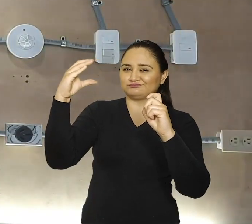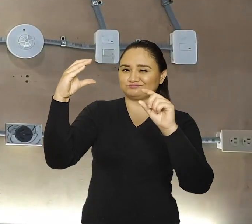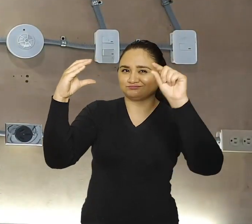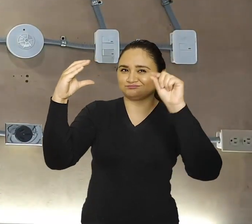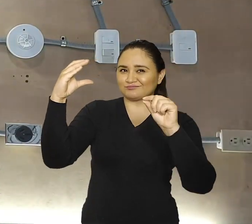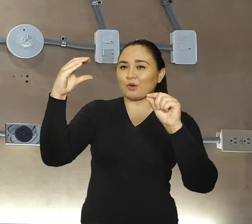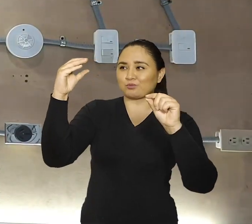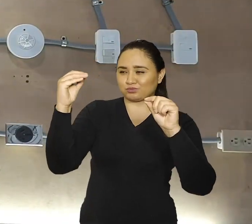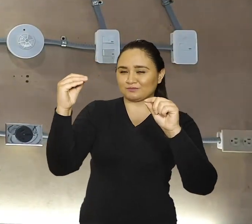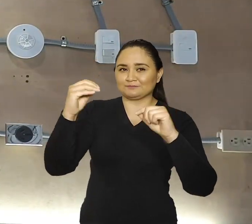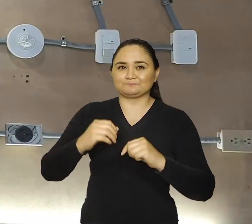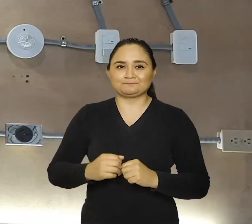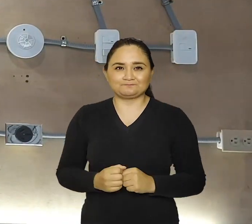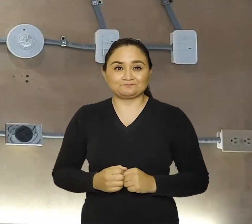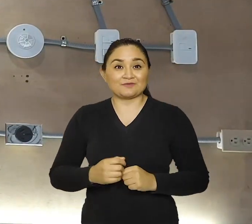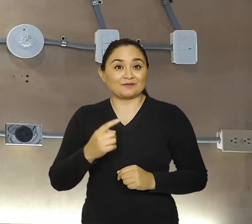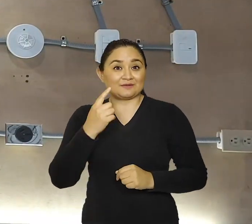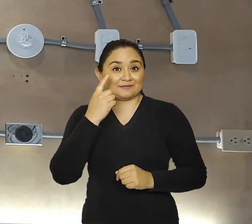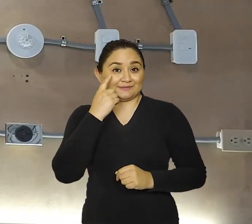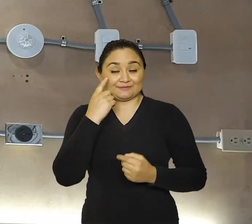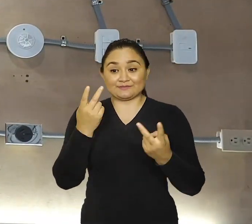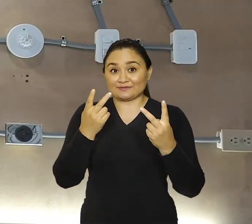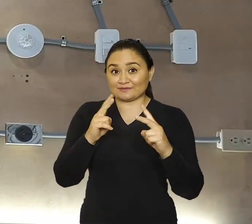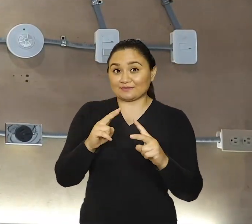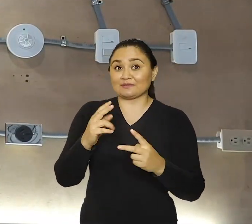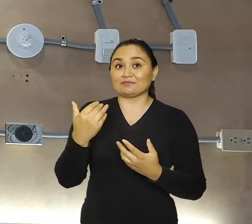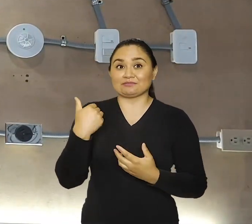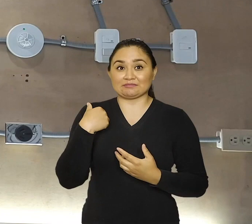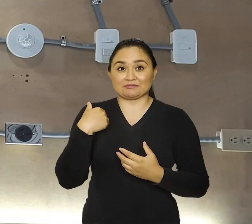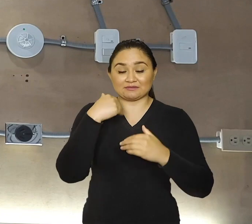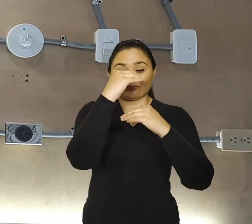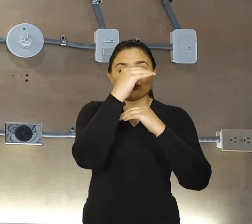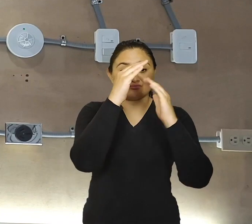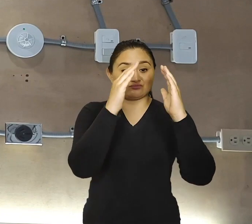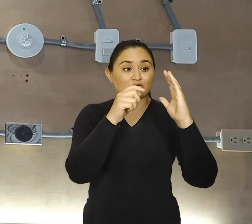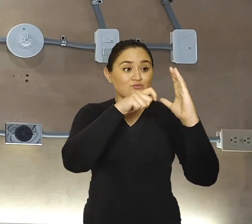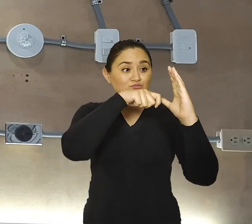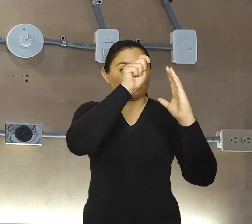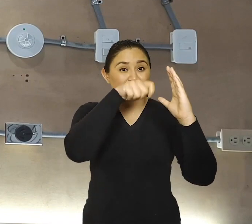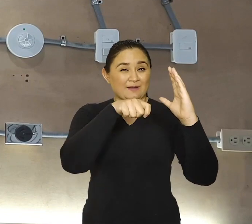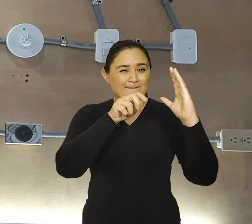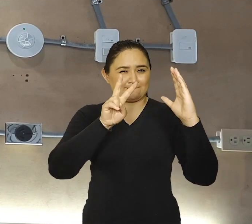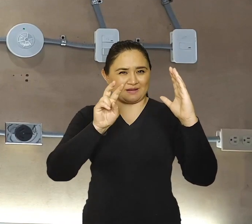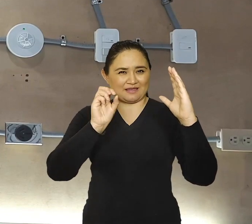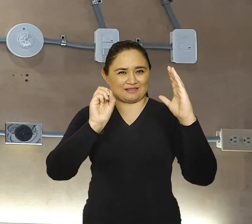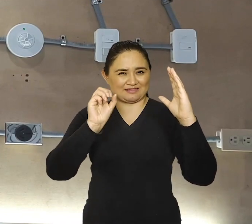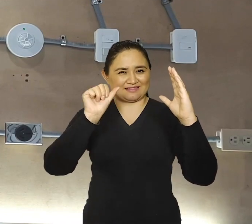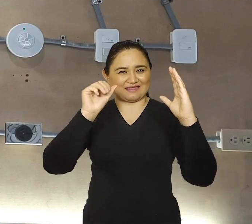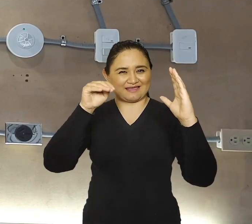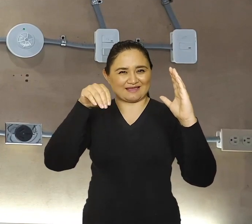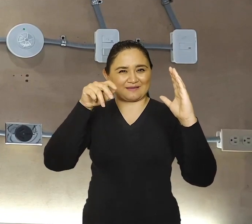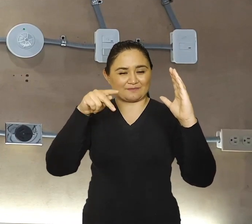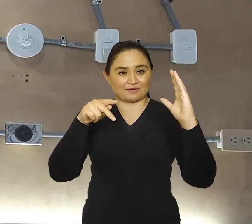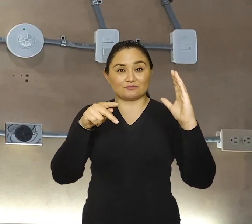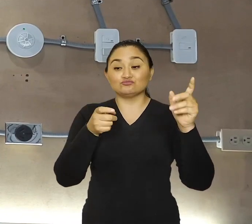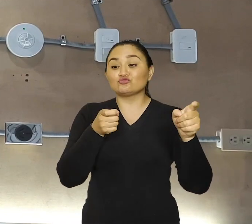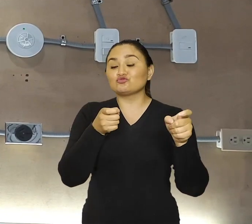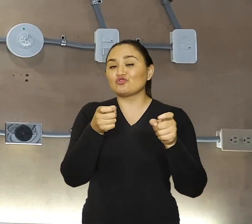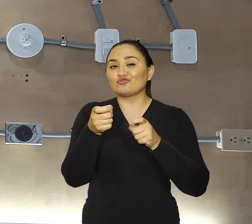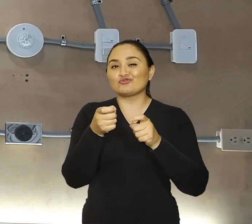activarle el disyuntor. También tenemos que aquí el breaker de 20